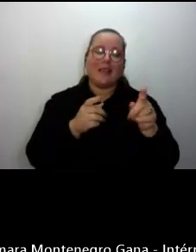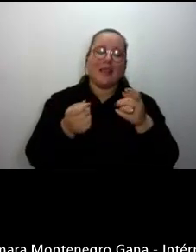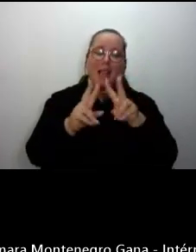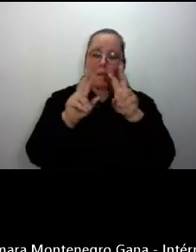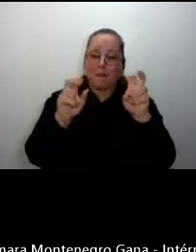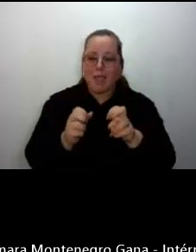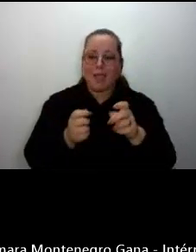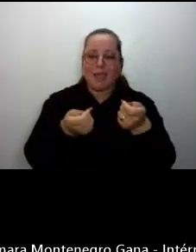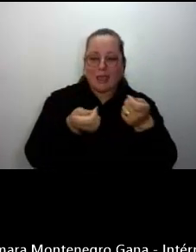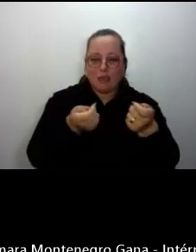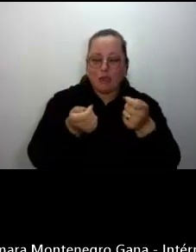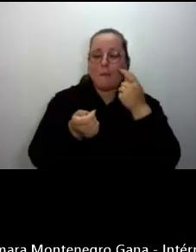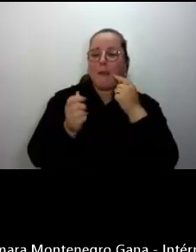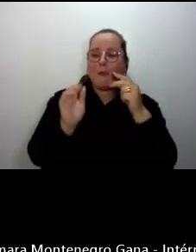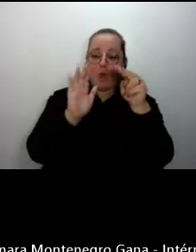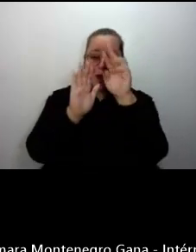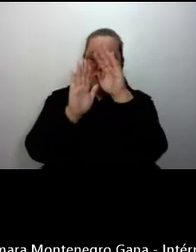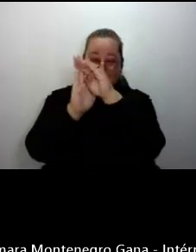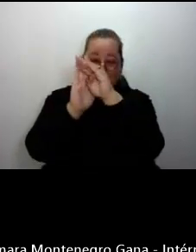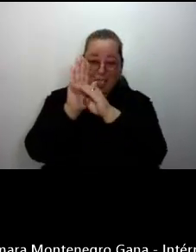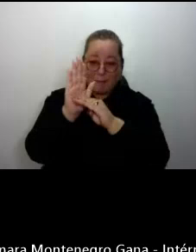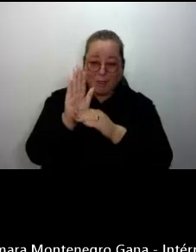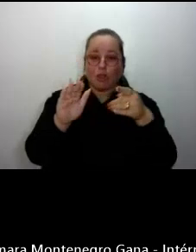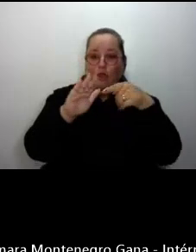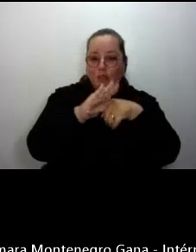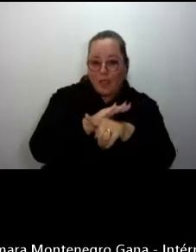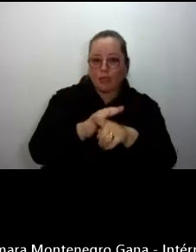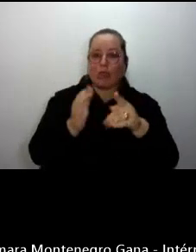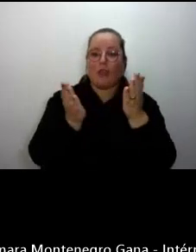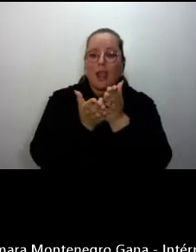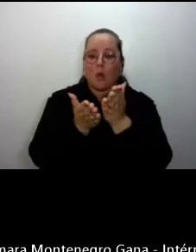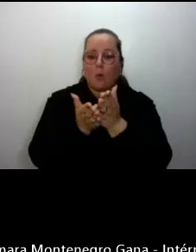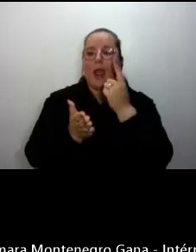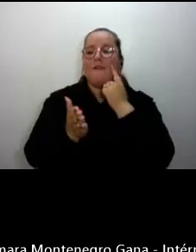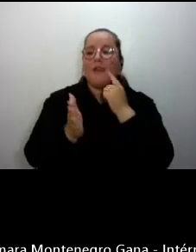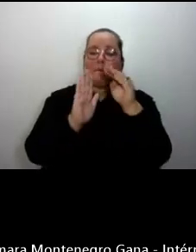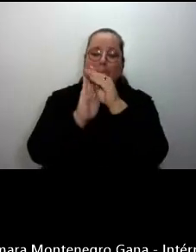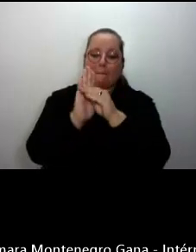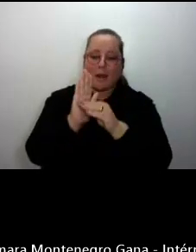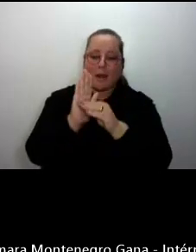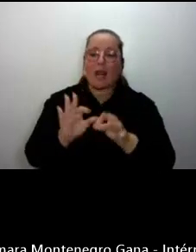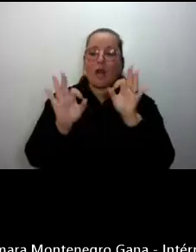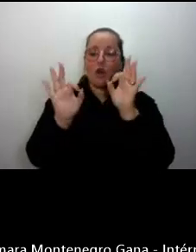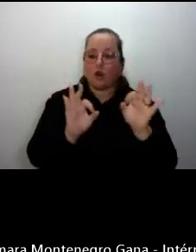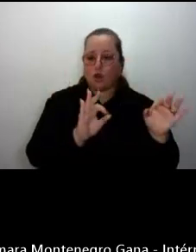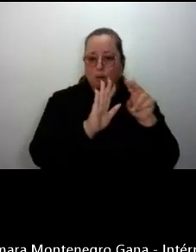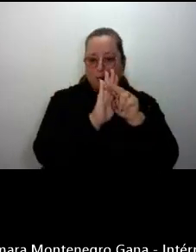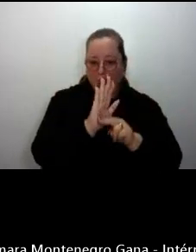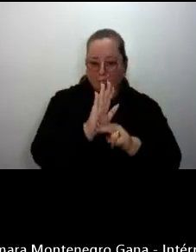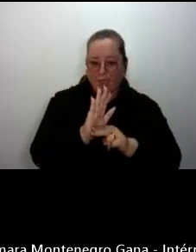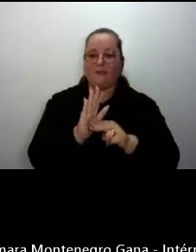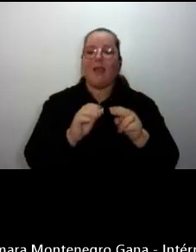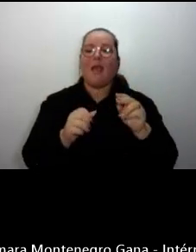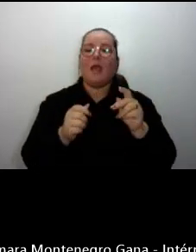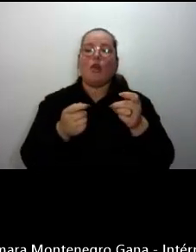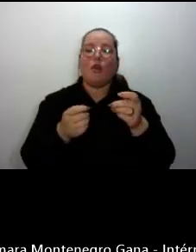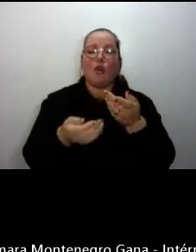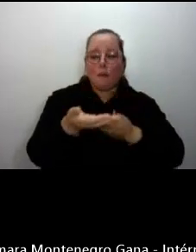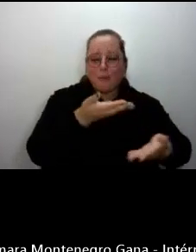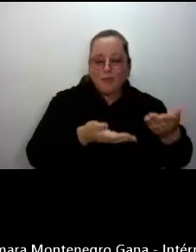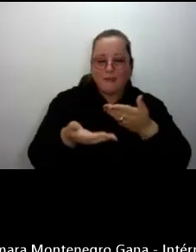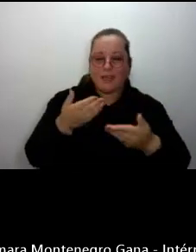hablamos del reglamento interno de convivencia escolar y de los planes establecidos por normativa, de gestión de la convivencia, de seguridad, de afectividad,